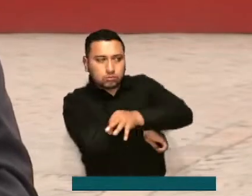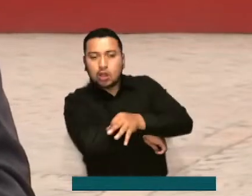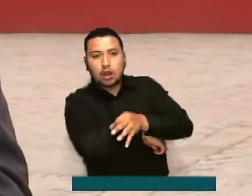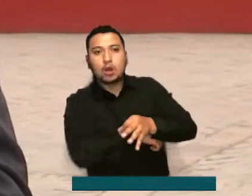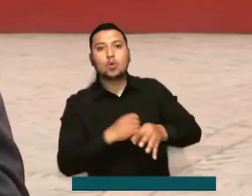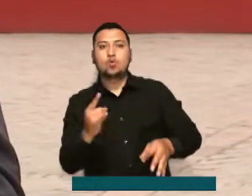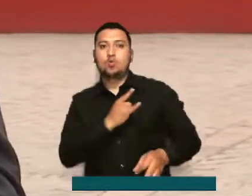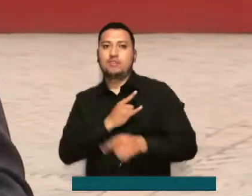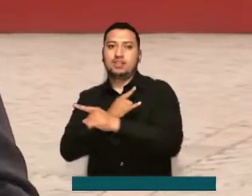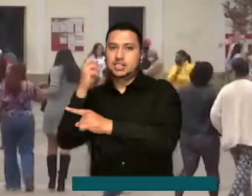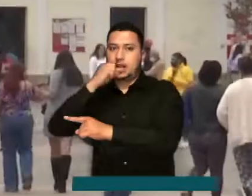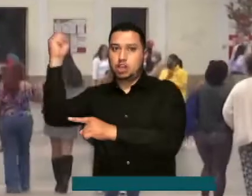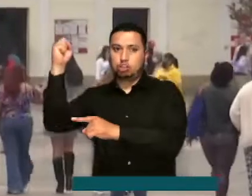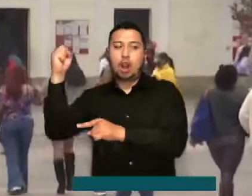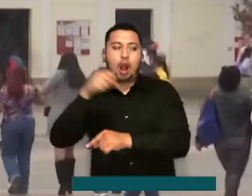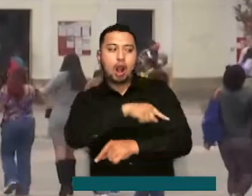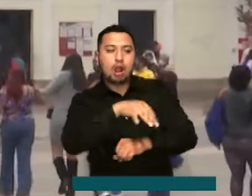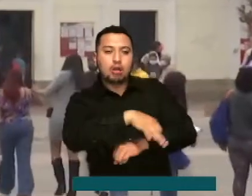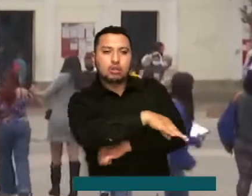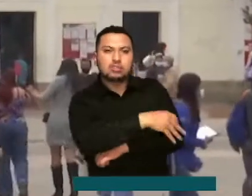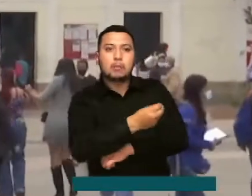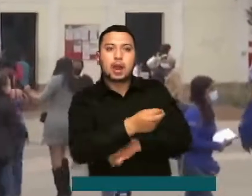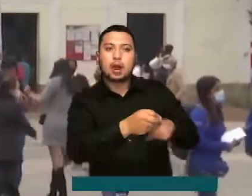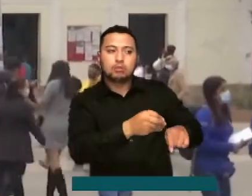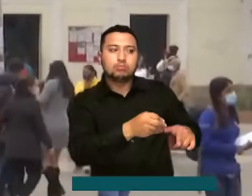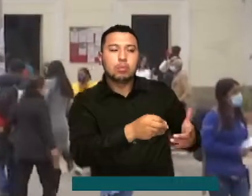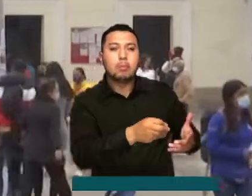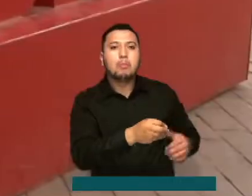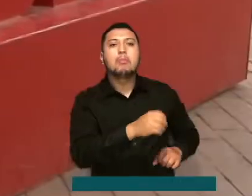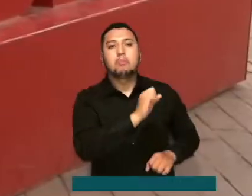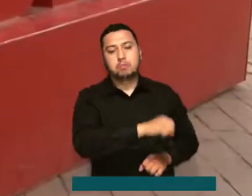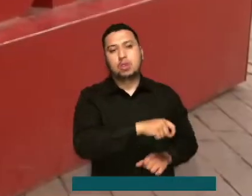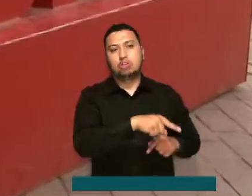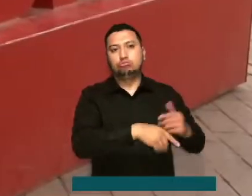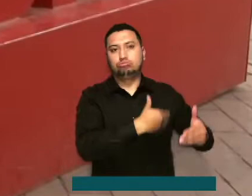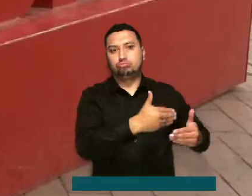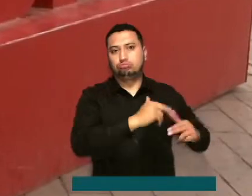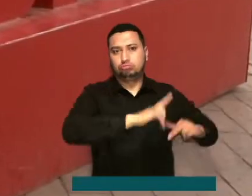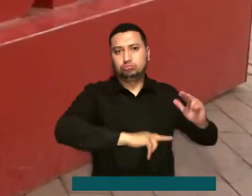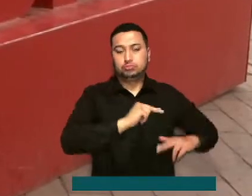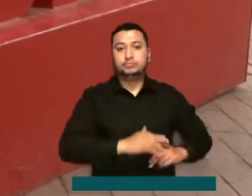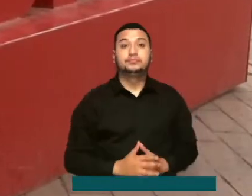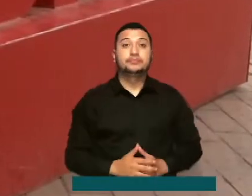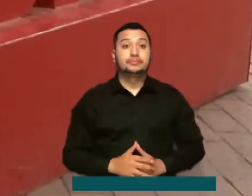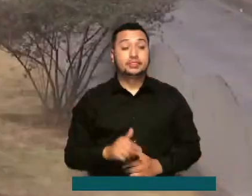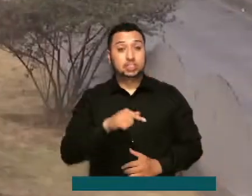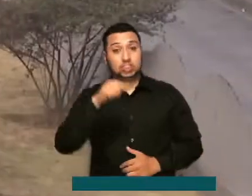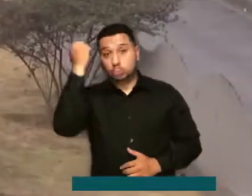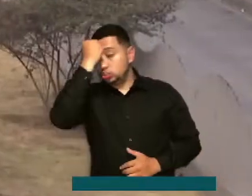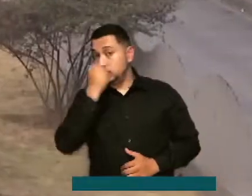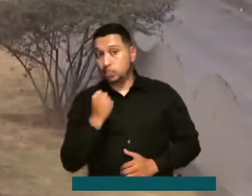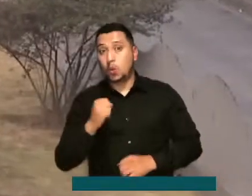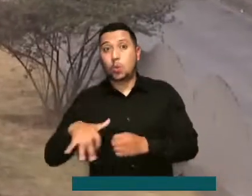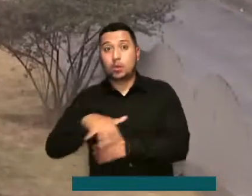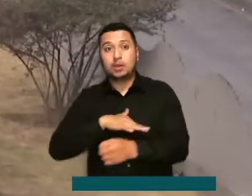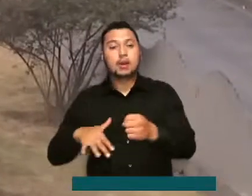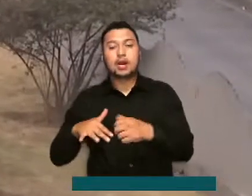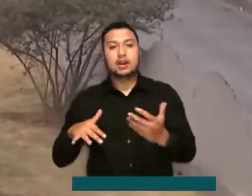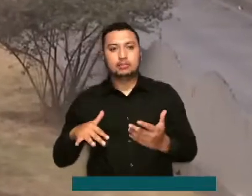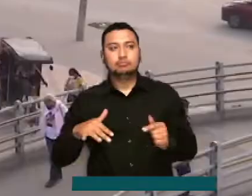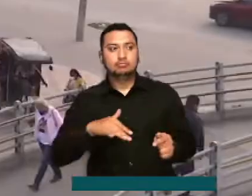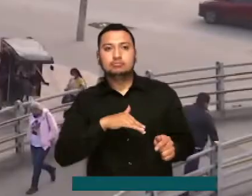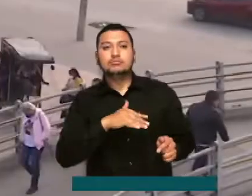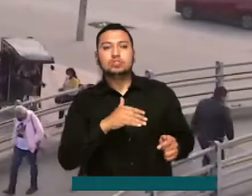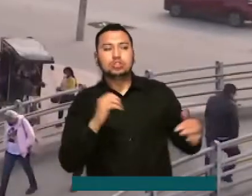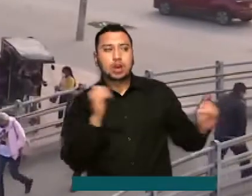por la Universidad Nacional. El municipio de Soacha, Cundinamarca, tendrá un nuevo centro administrativo municipal que estará ubicado en la autopista